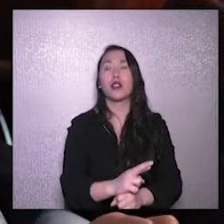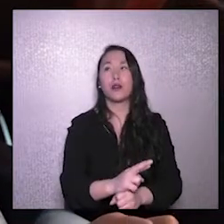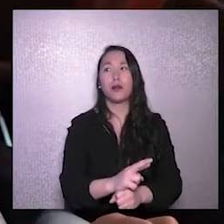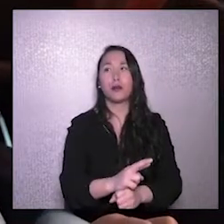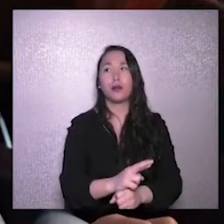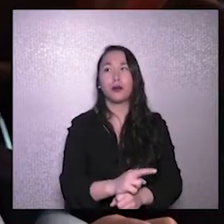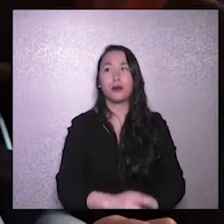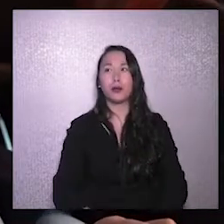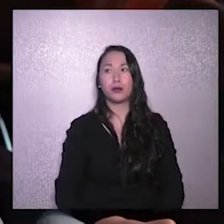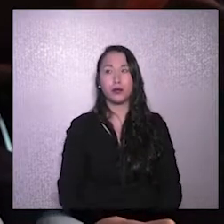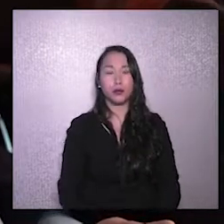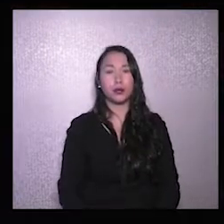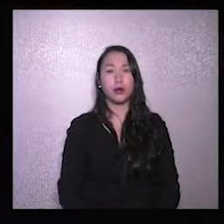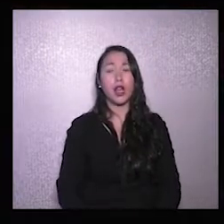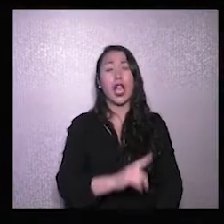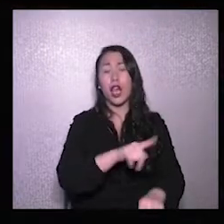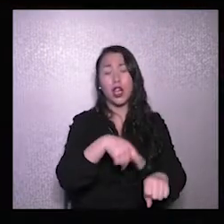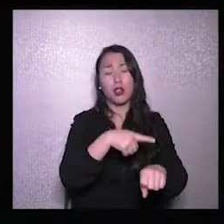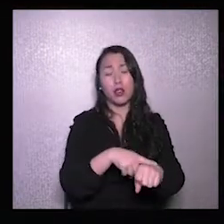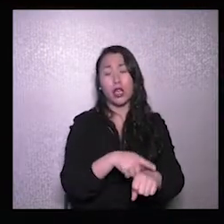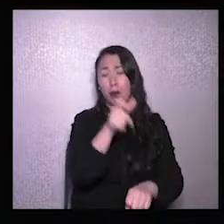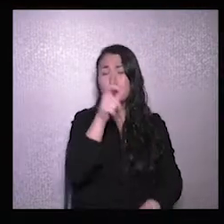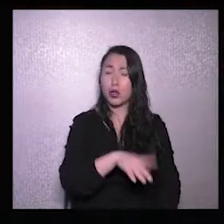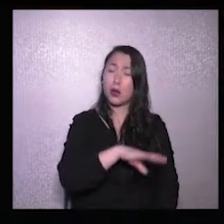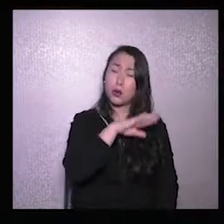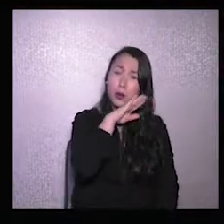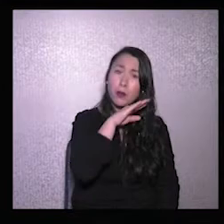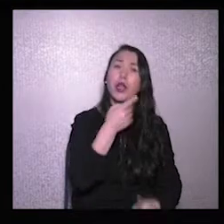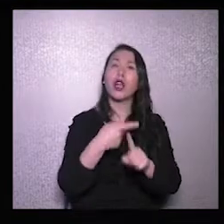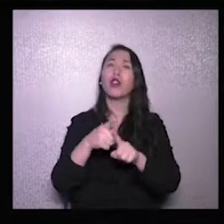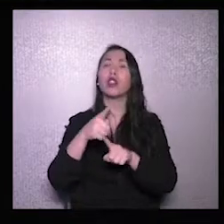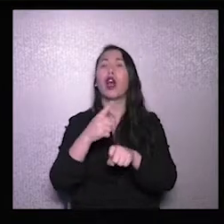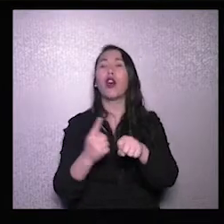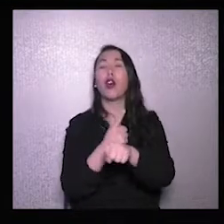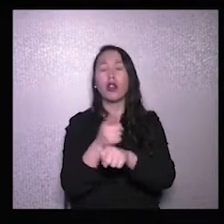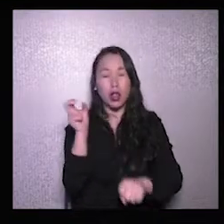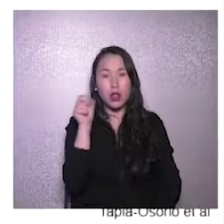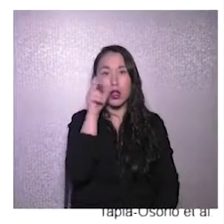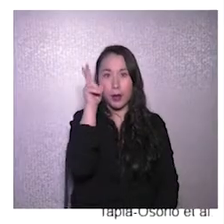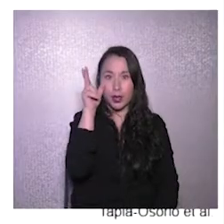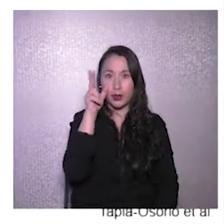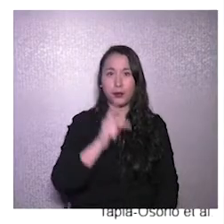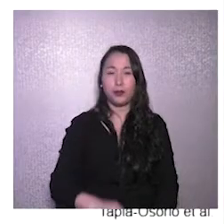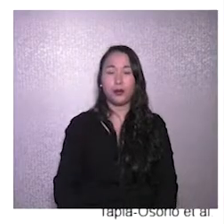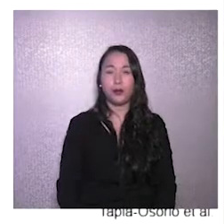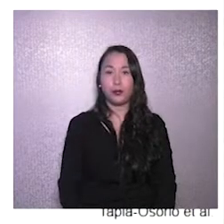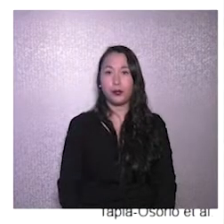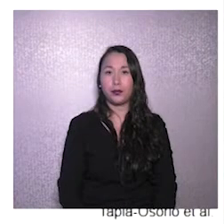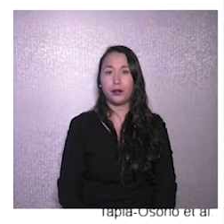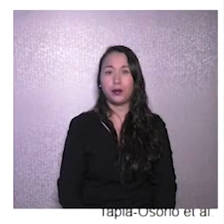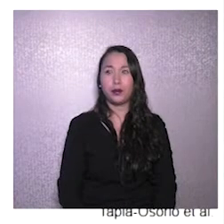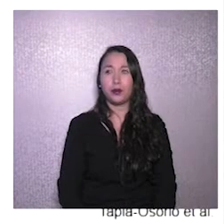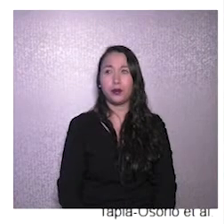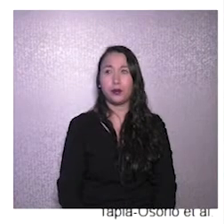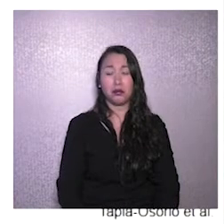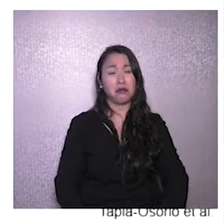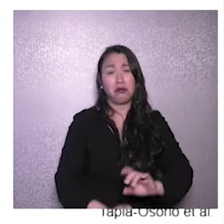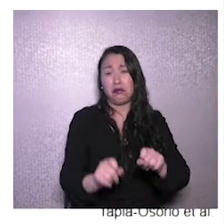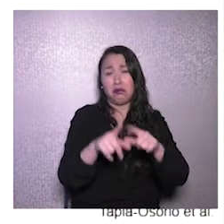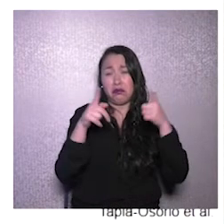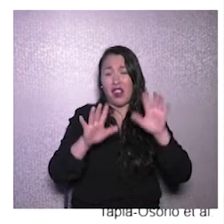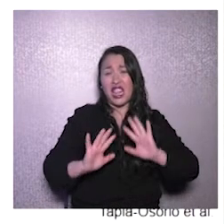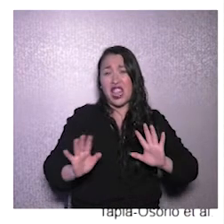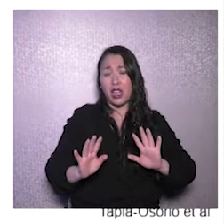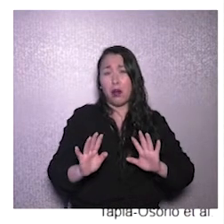¿ya? Hay horas donde el individuo duerme y hay horas donde el individuo se despierta, ¿no es cierto? Nada muy sorprendente, ¿no es cierto?